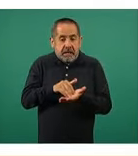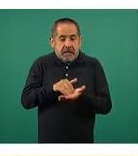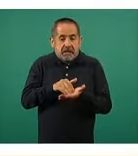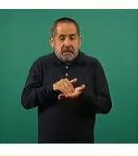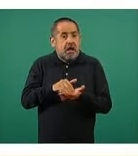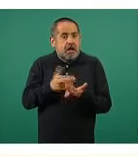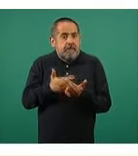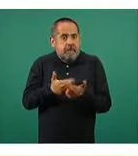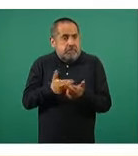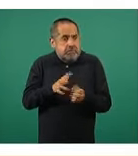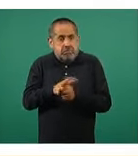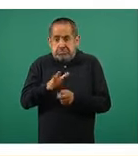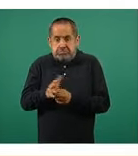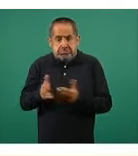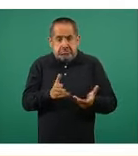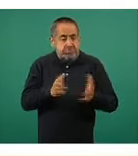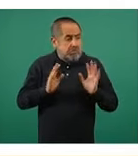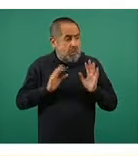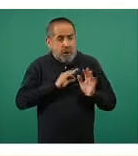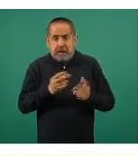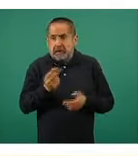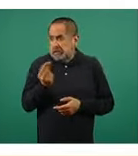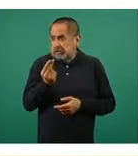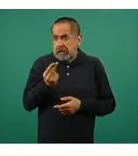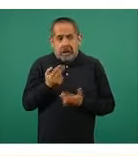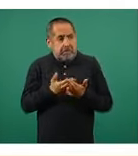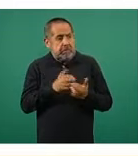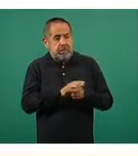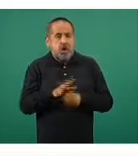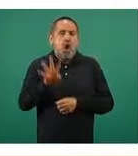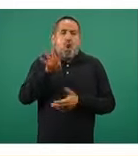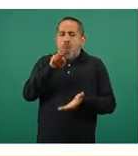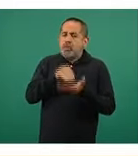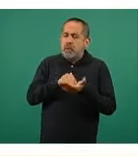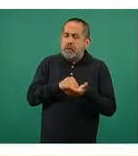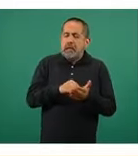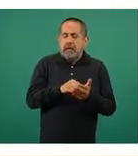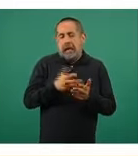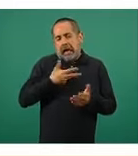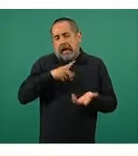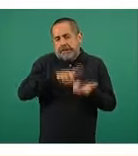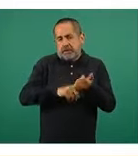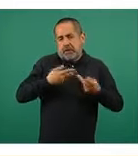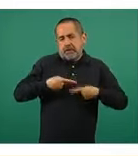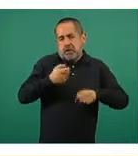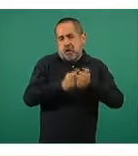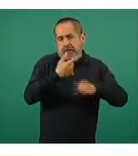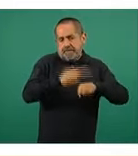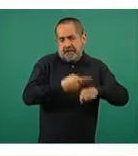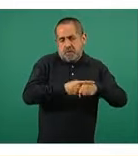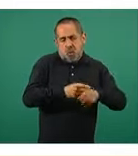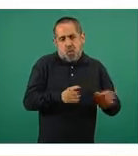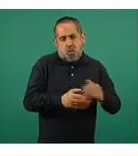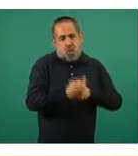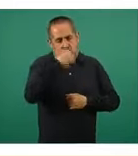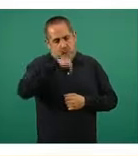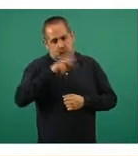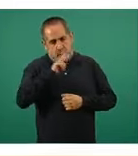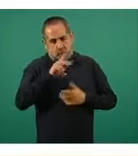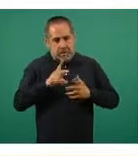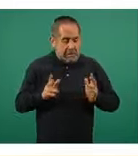se encuentran disponibles y tenemos 4.000 camas ocupadas. Sin embargo, estas camas en realidad son camas